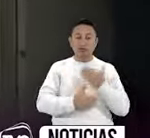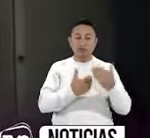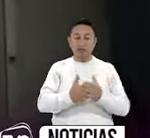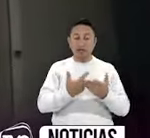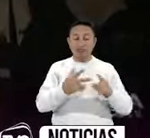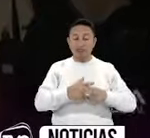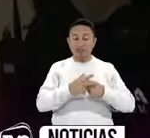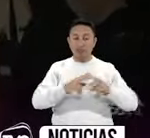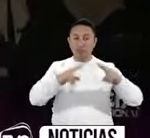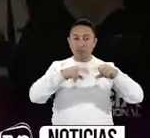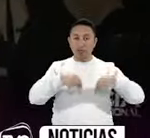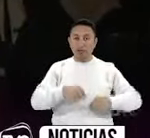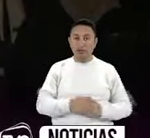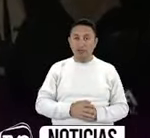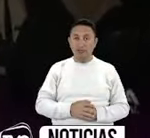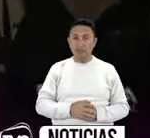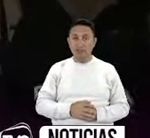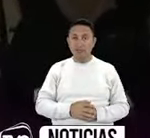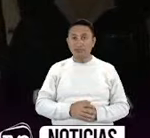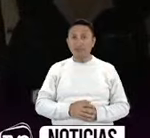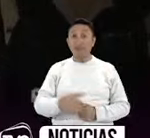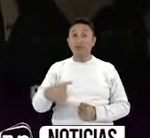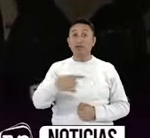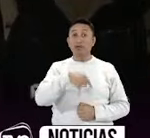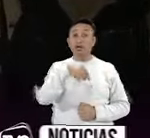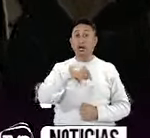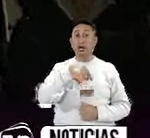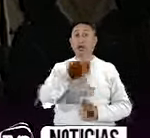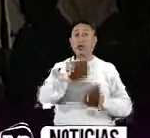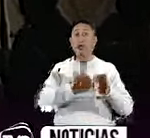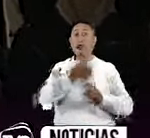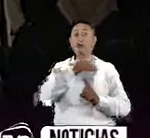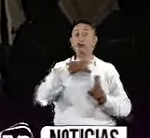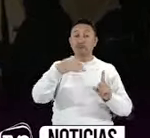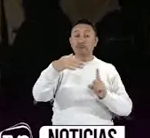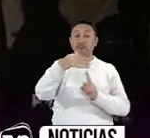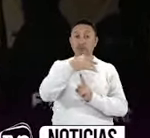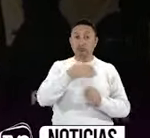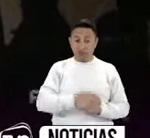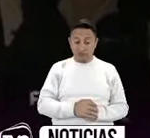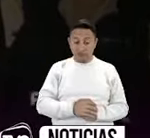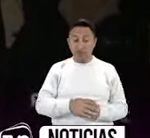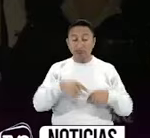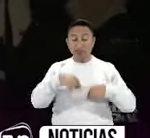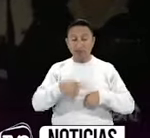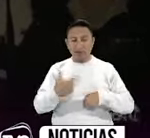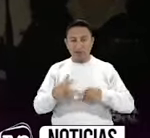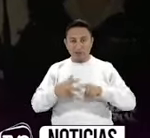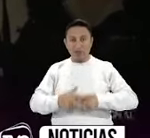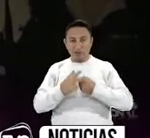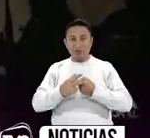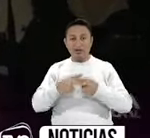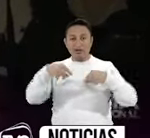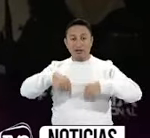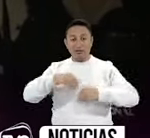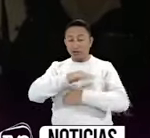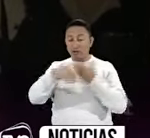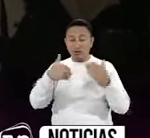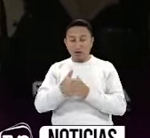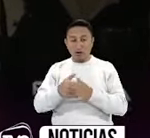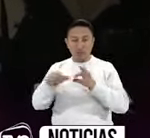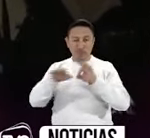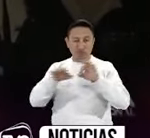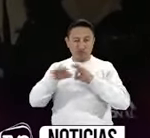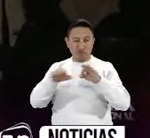Puede considerarse un delito ambiental. Nosotros ya estamos indicando todo esto a